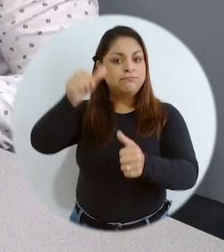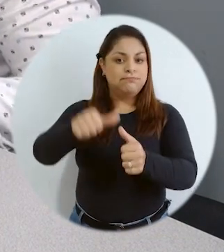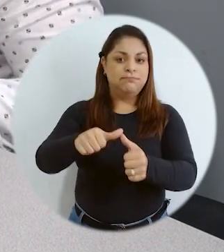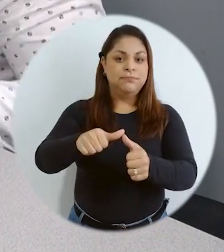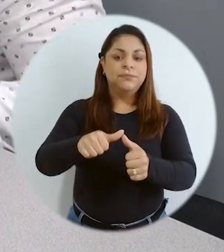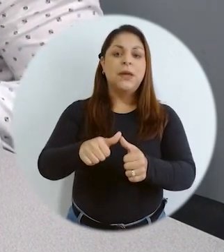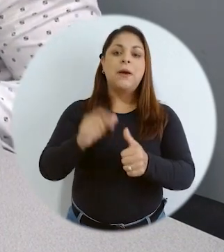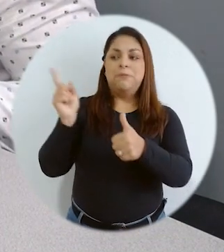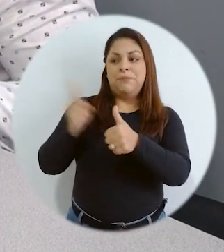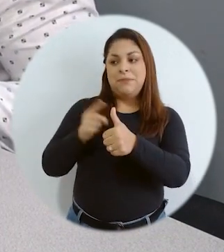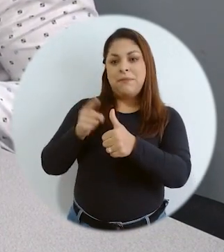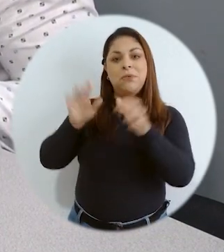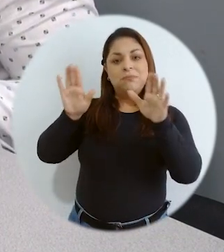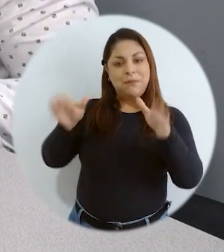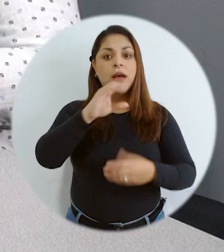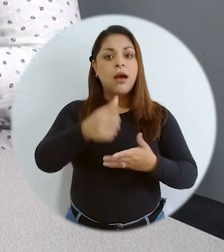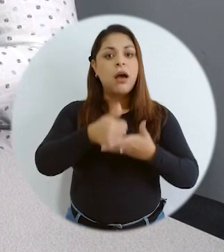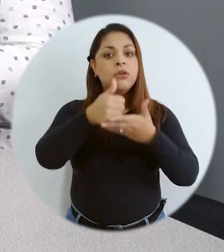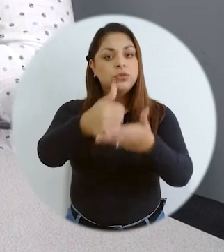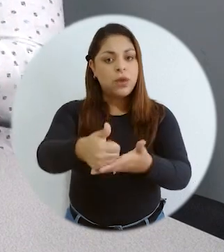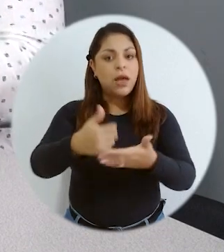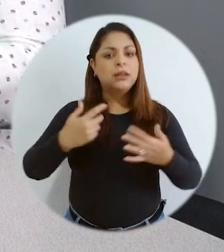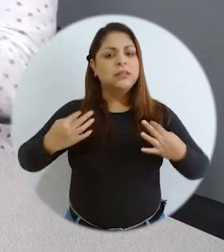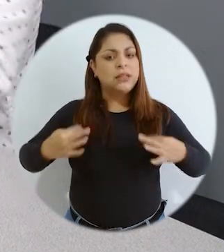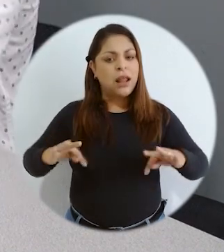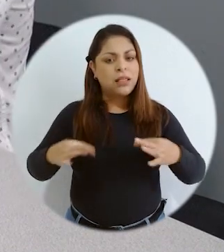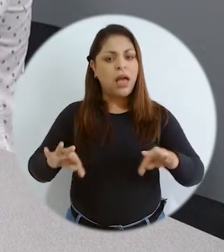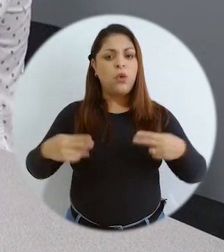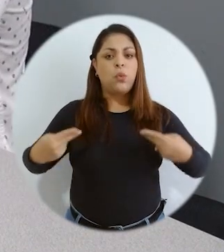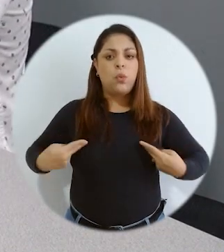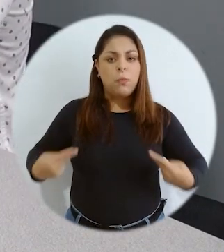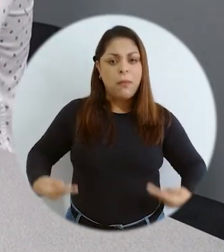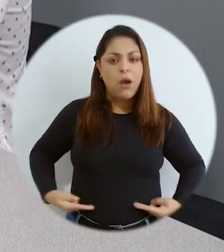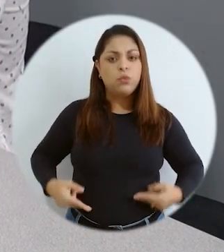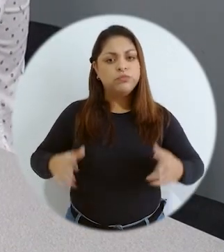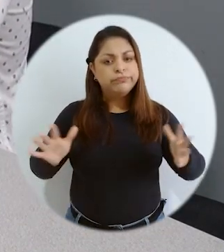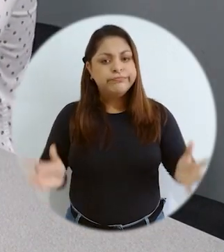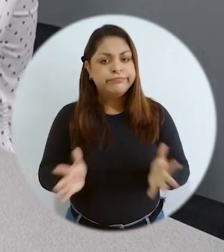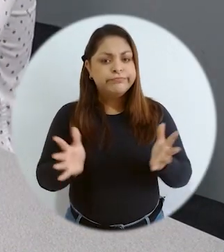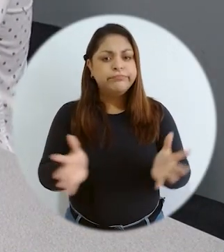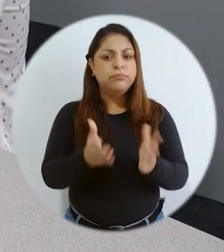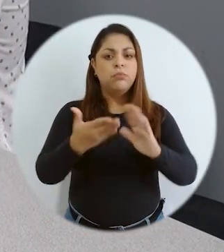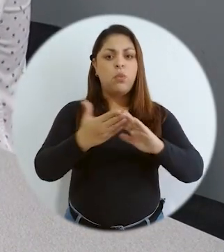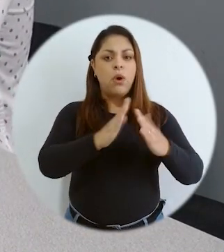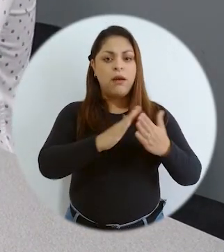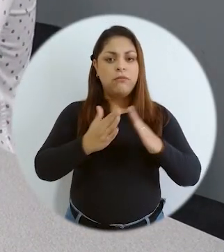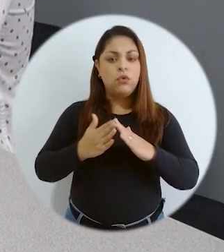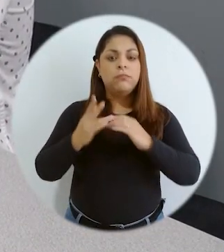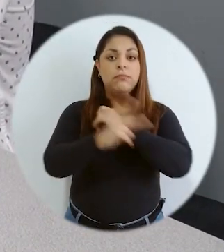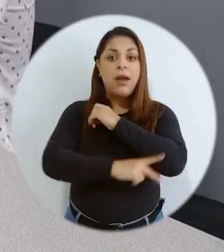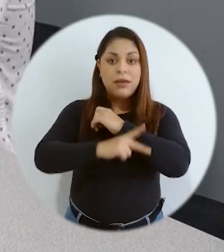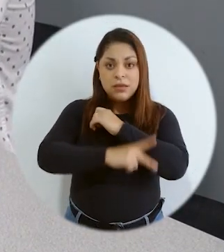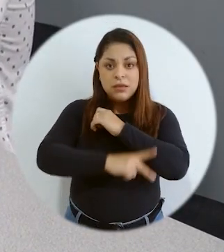universo. Como siempre tratando de llevarle no solamente información del acontecer universitario como tal, acá en la Universidad Nacional, sino